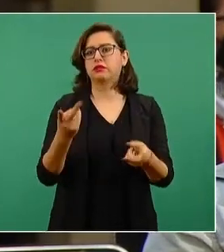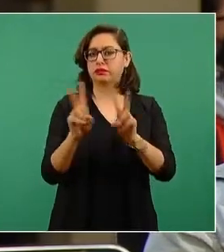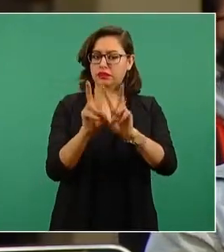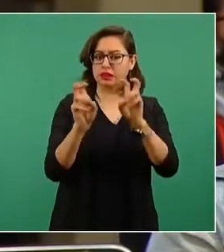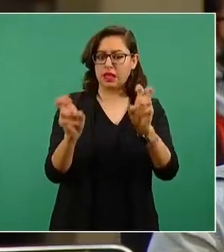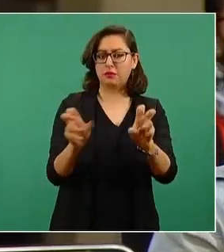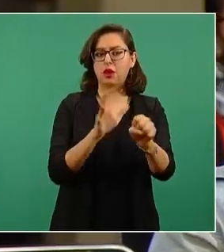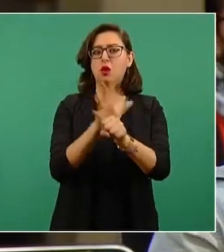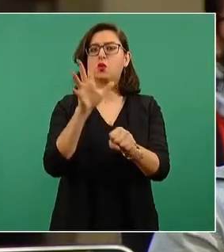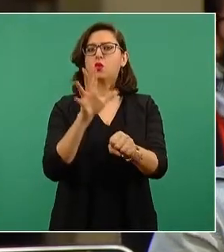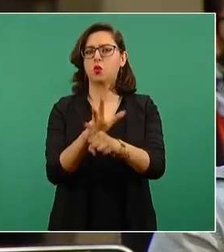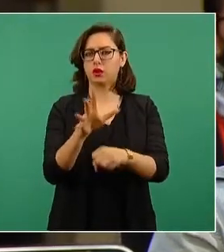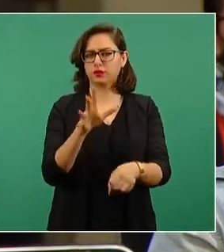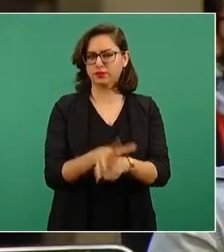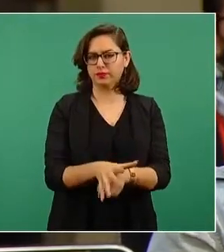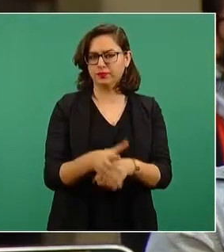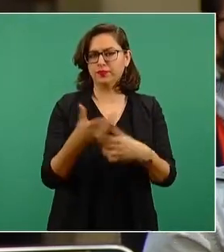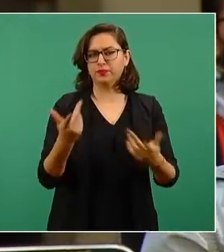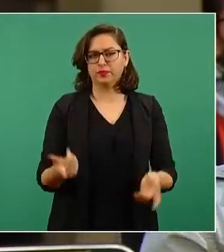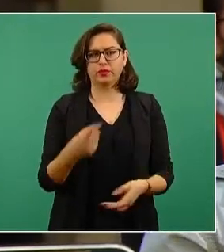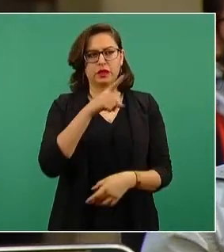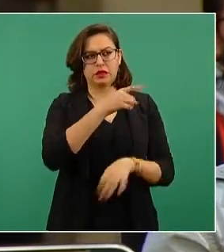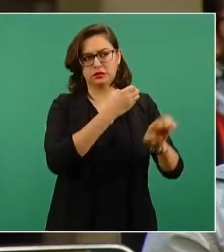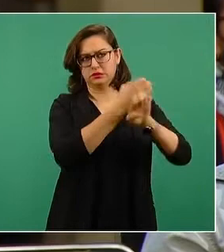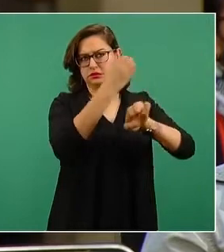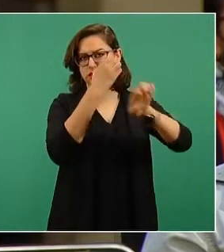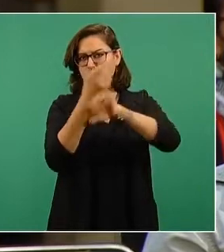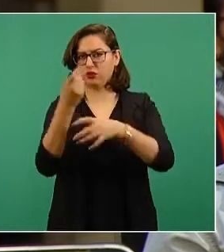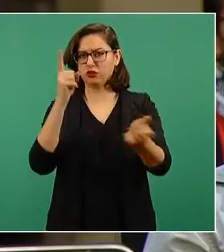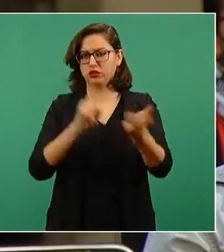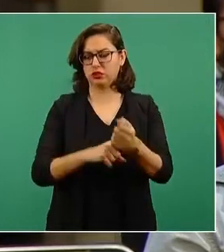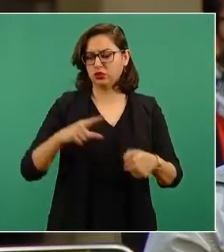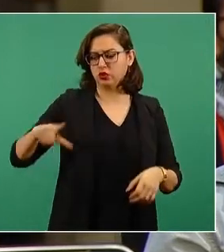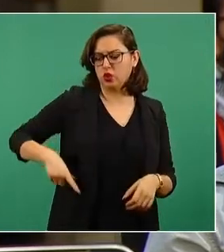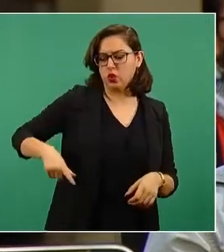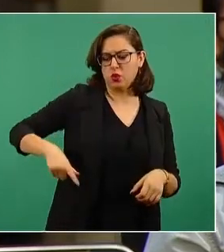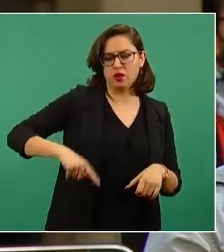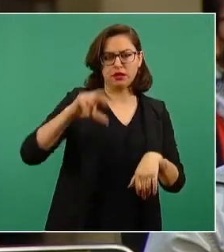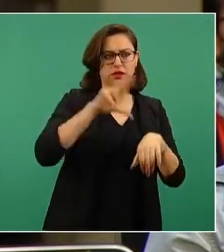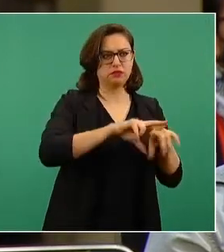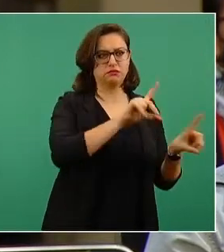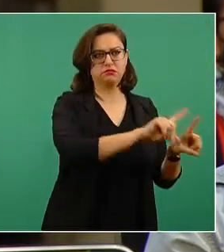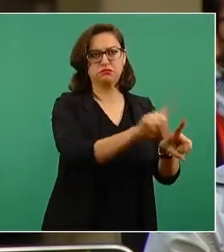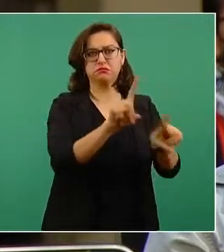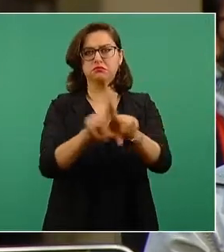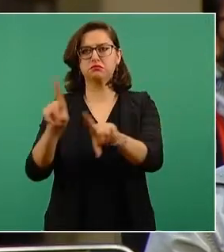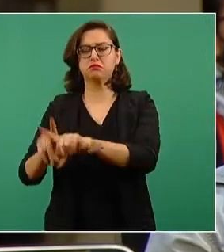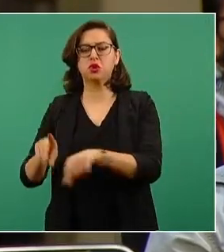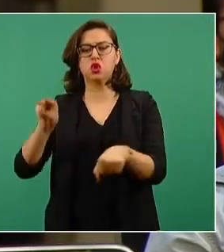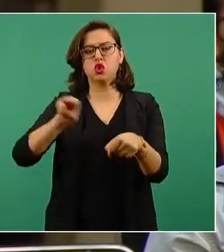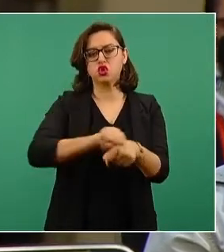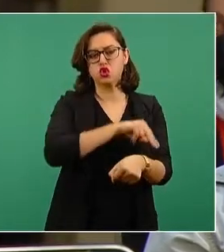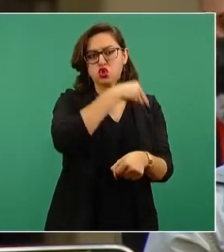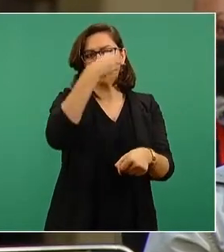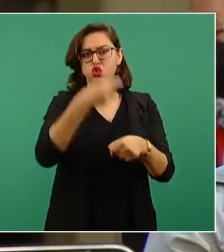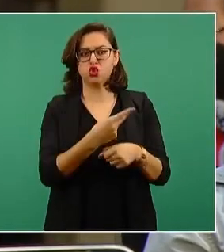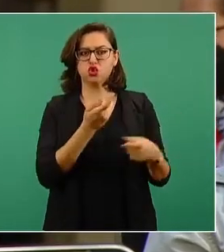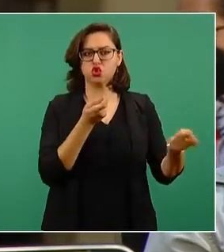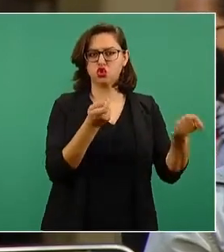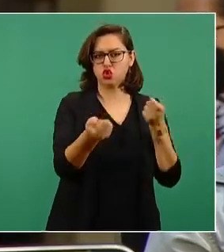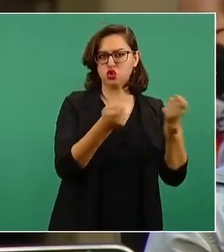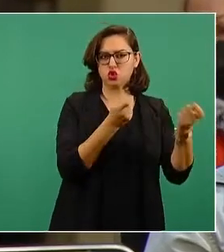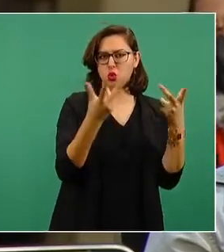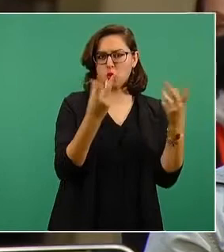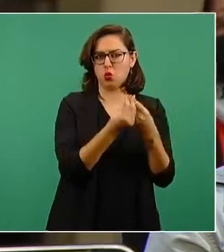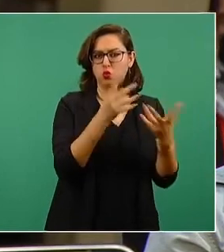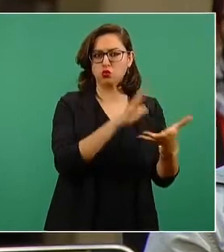las notarías por parte de los gobernadores, que usted nos comentó que era una vergüenza que